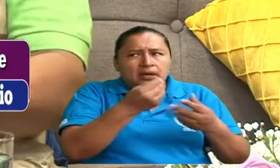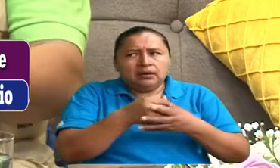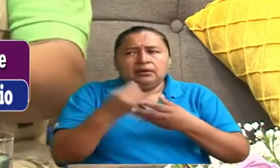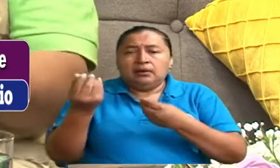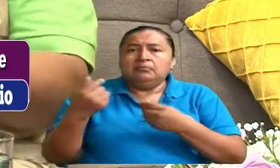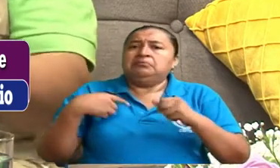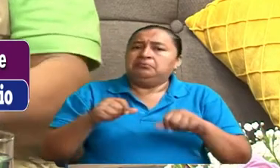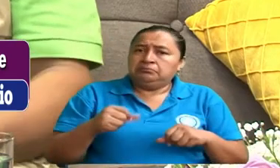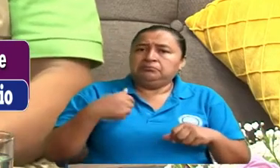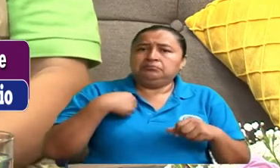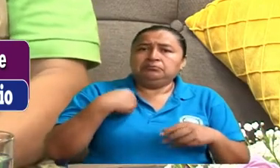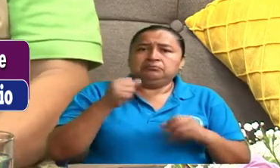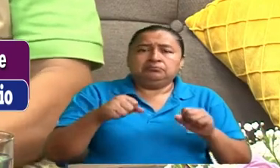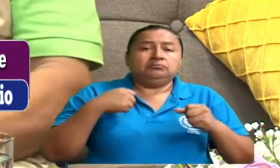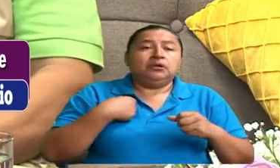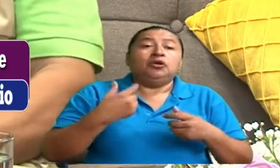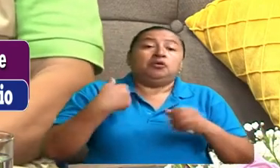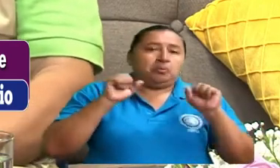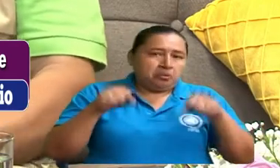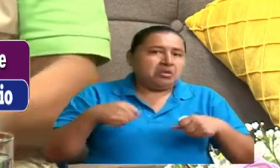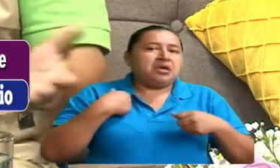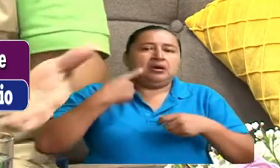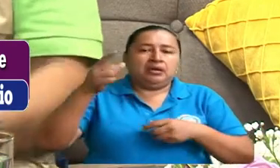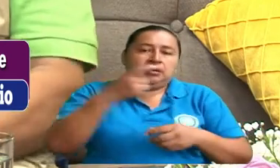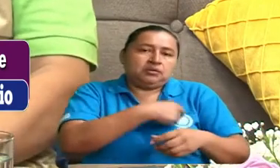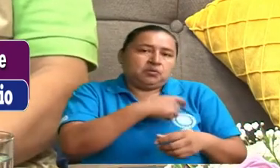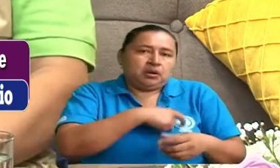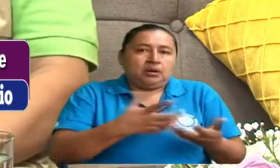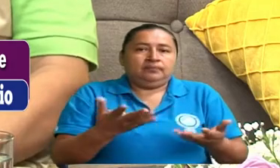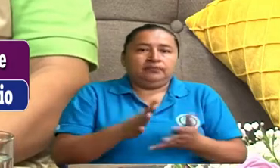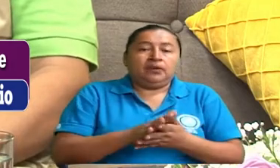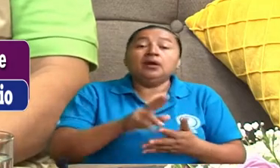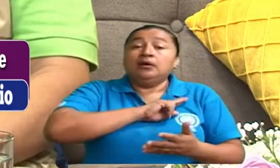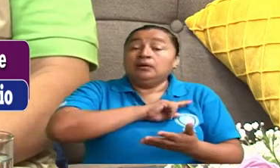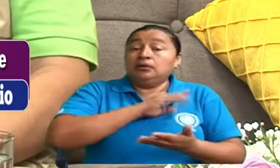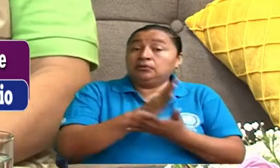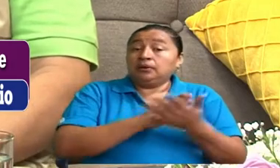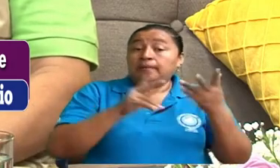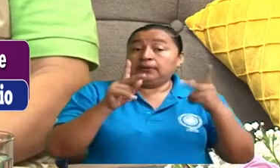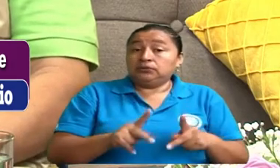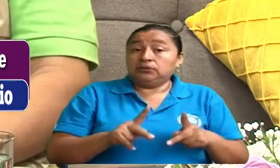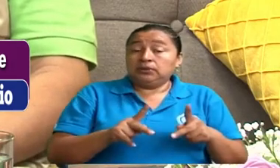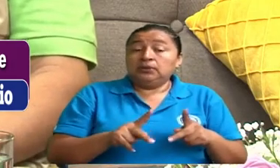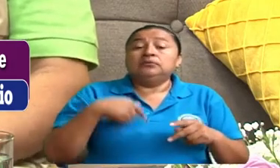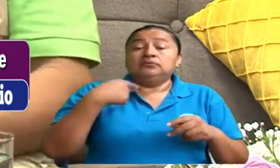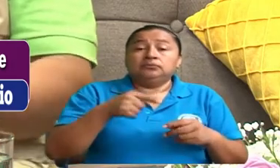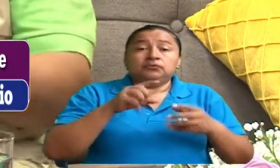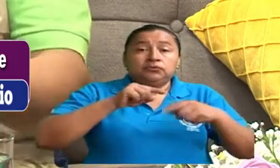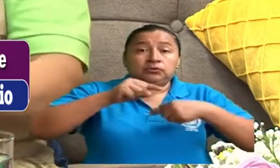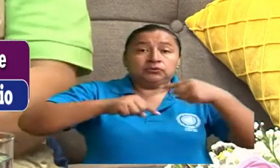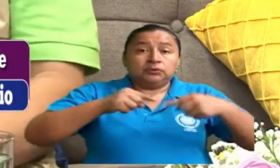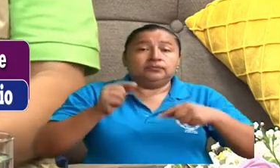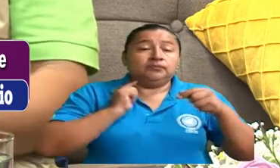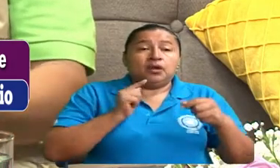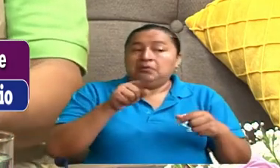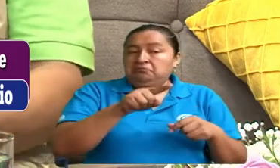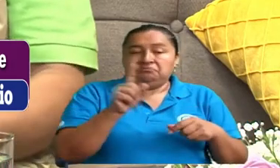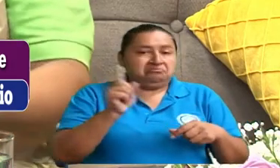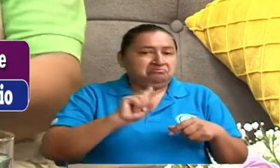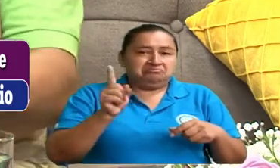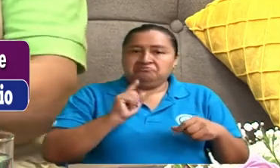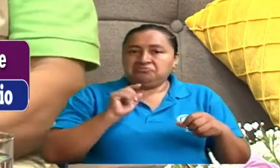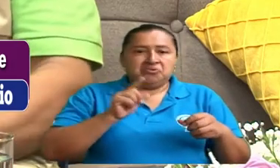la oportunidad de poder ir a clase, pues. Y hay algunos recicladores, ¿verdad?, de base que no han tenido esa oportunidad